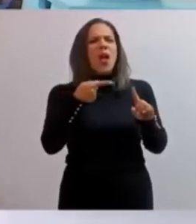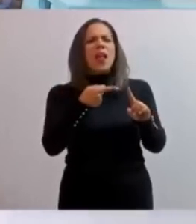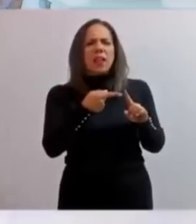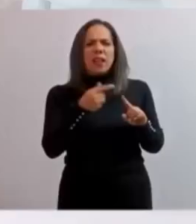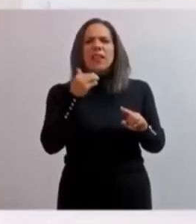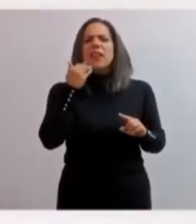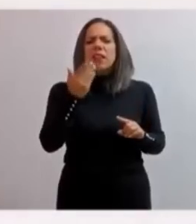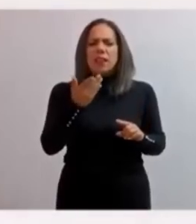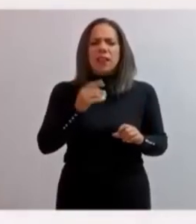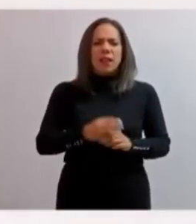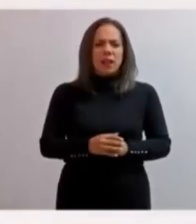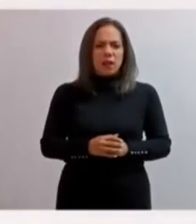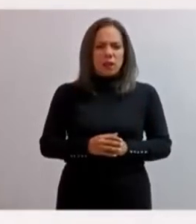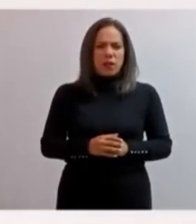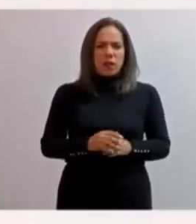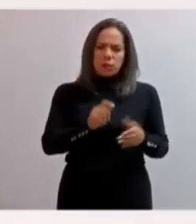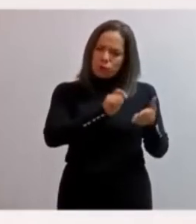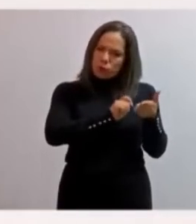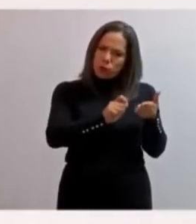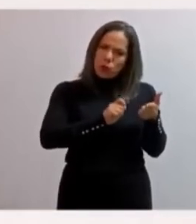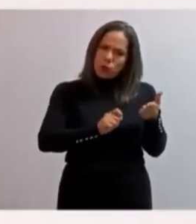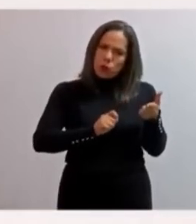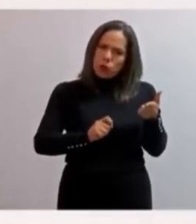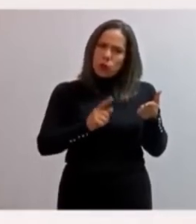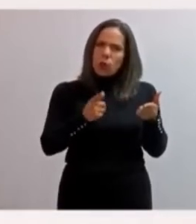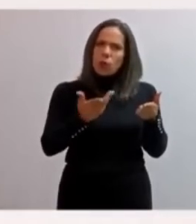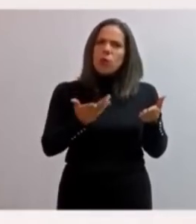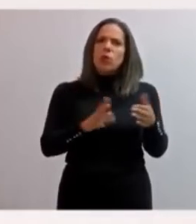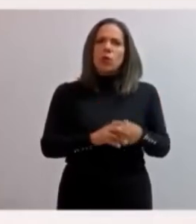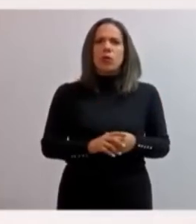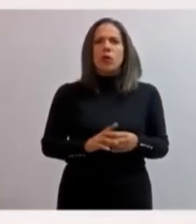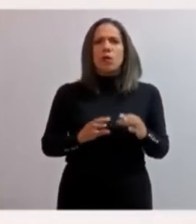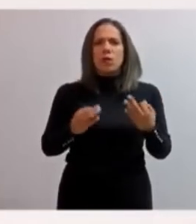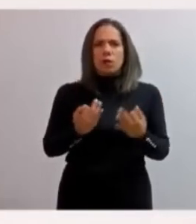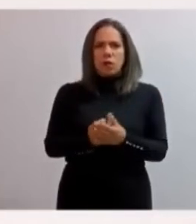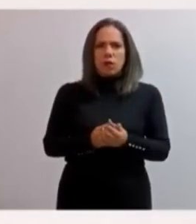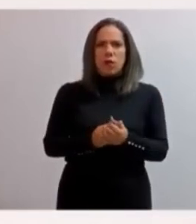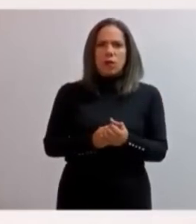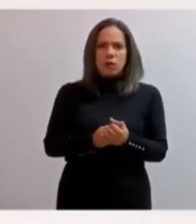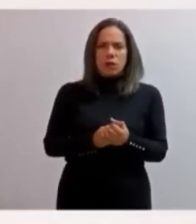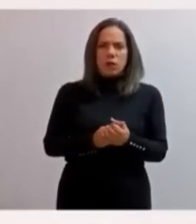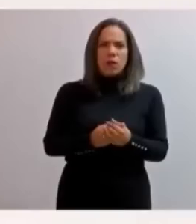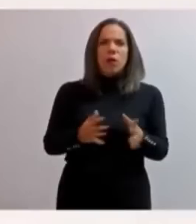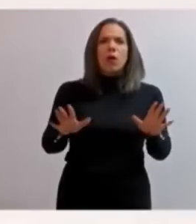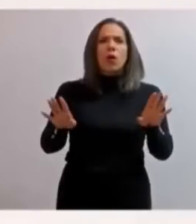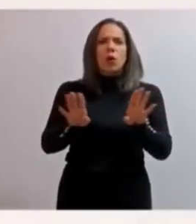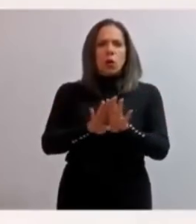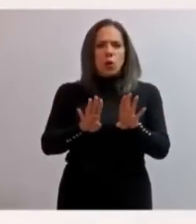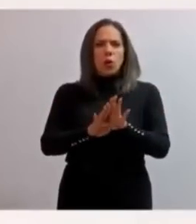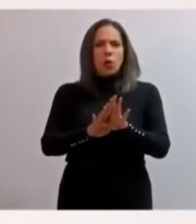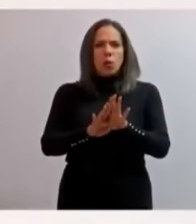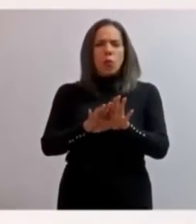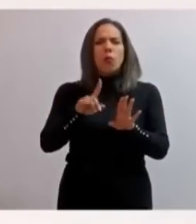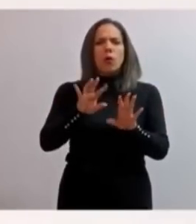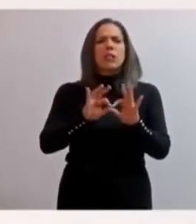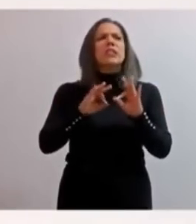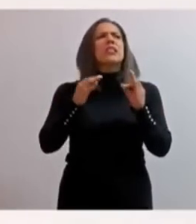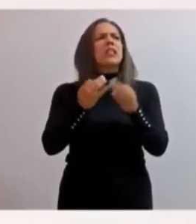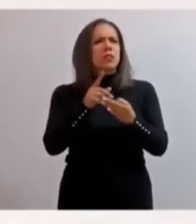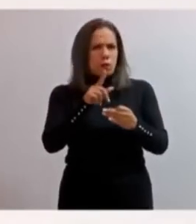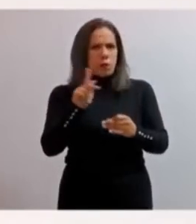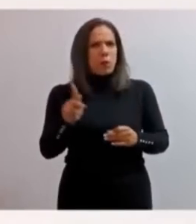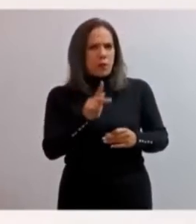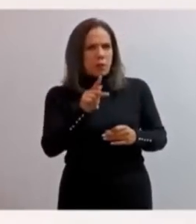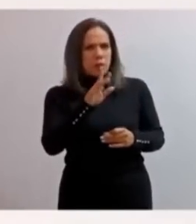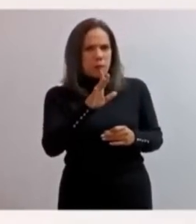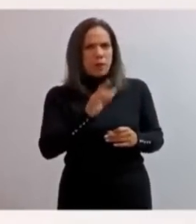quiero subrayar algo de lo que usted señaló. Me parece que es un elemento fundamental. Usted dijo, el plan